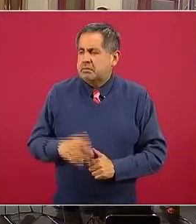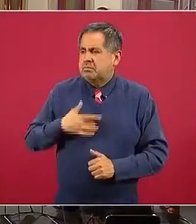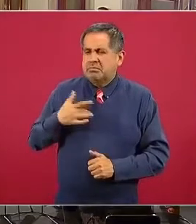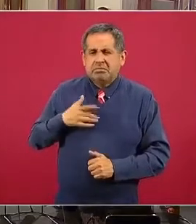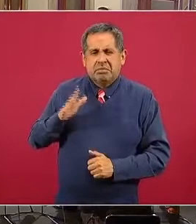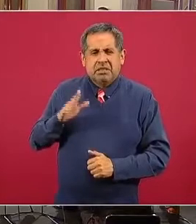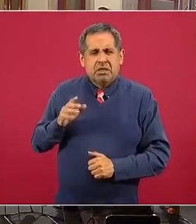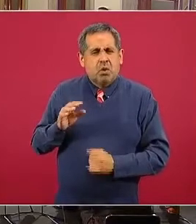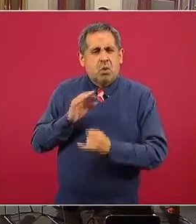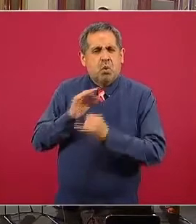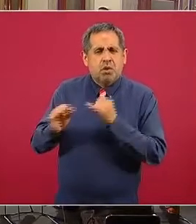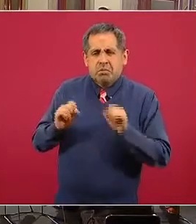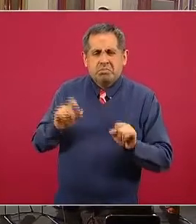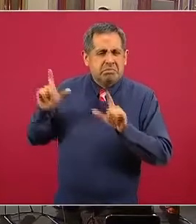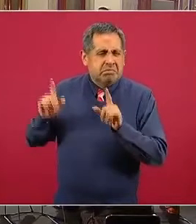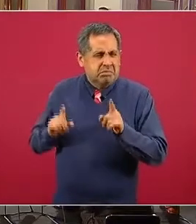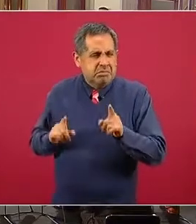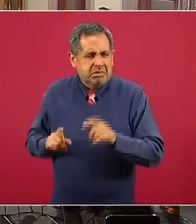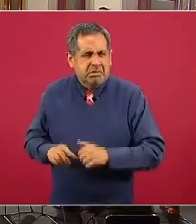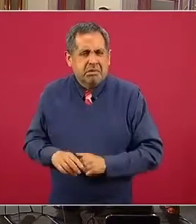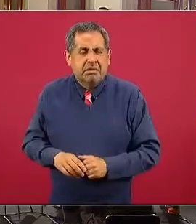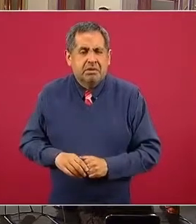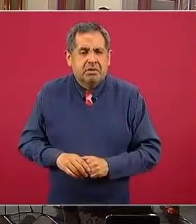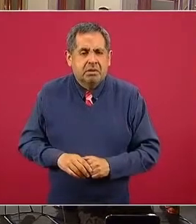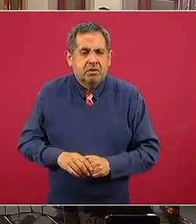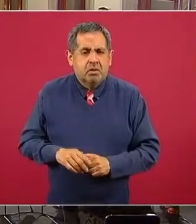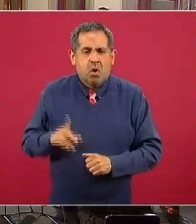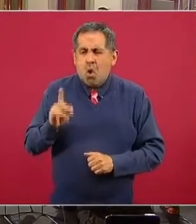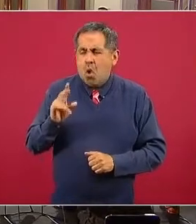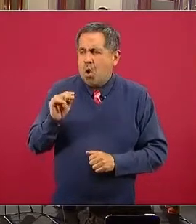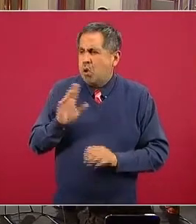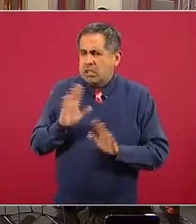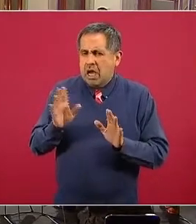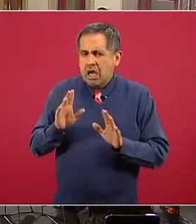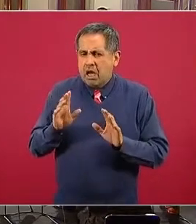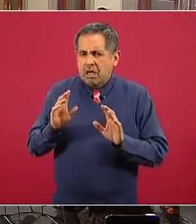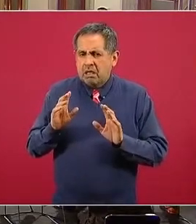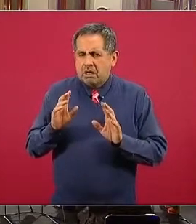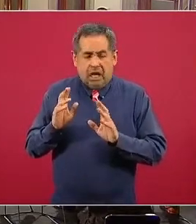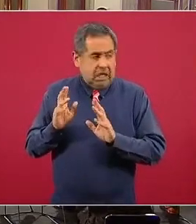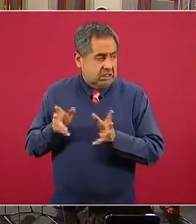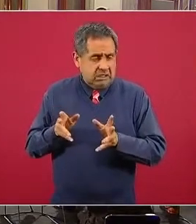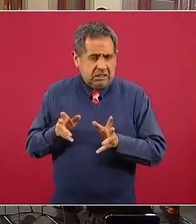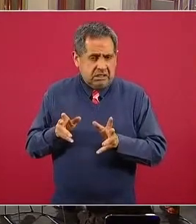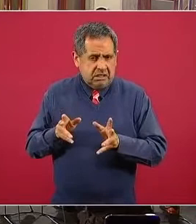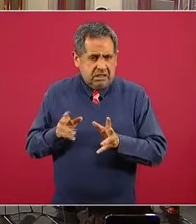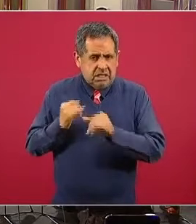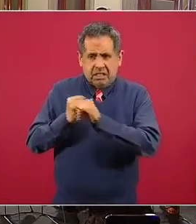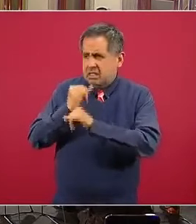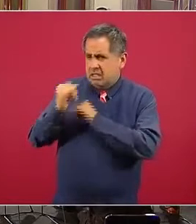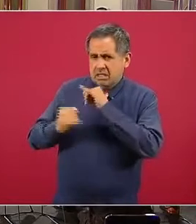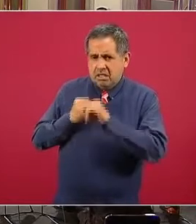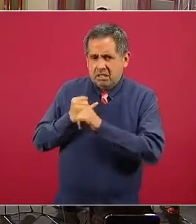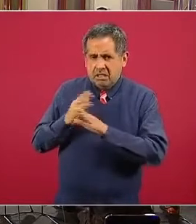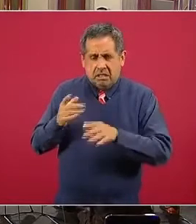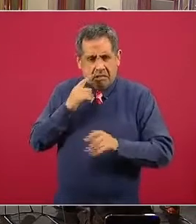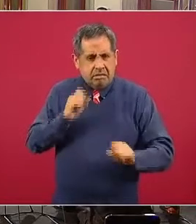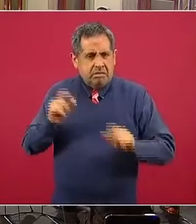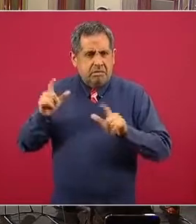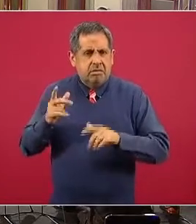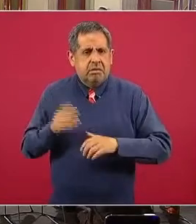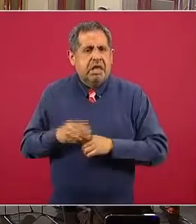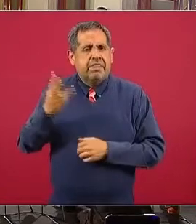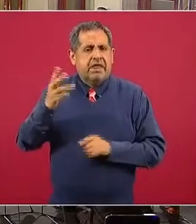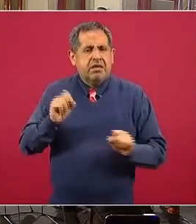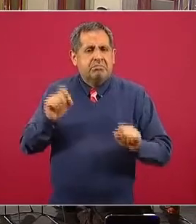tenemos un último componente, o no sé si se nos quedó al principio, lo de internacional, por favor. Son